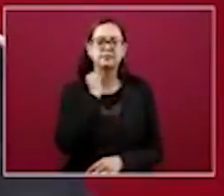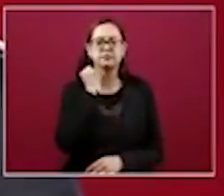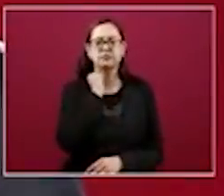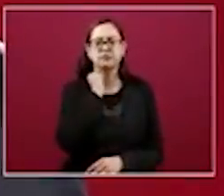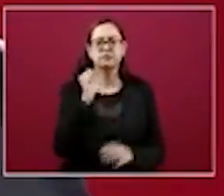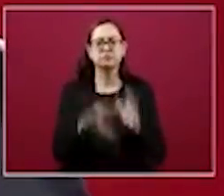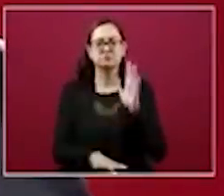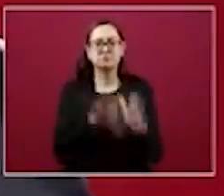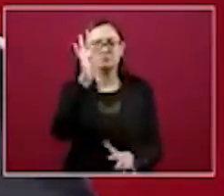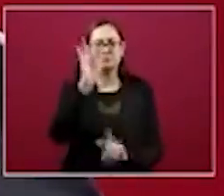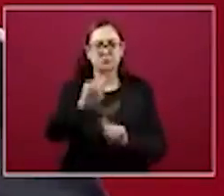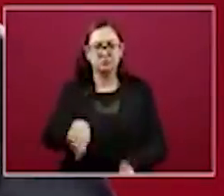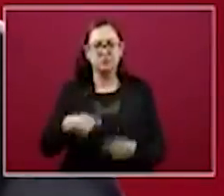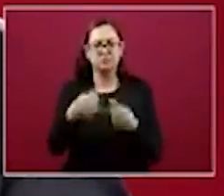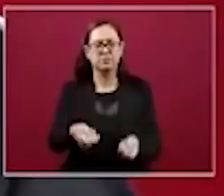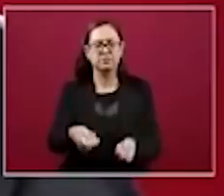la haya elegido